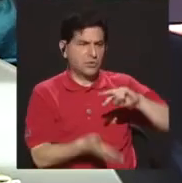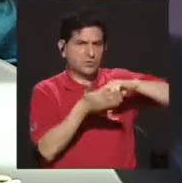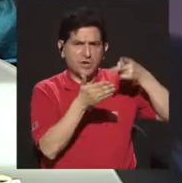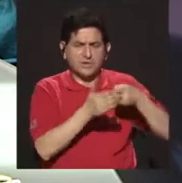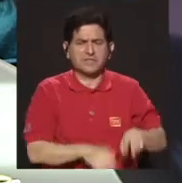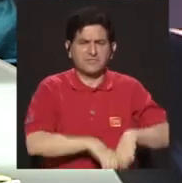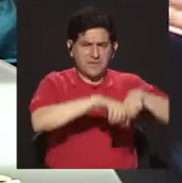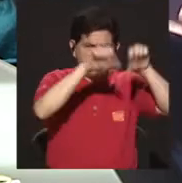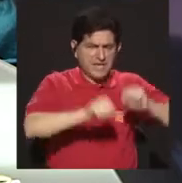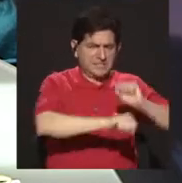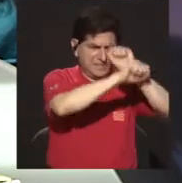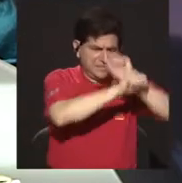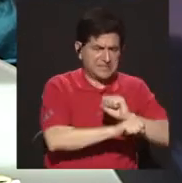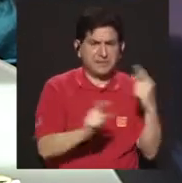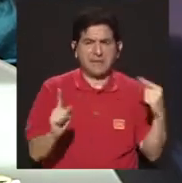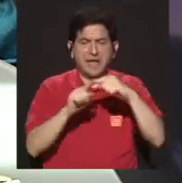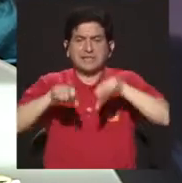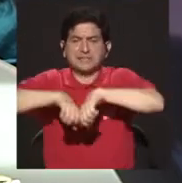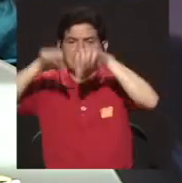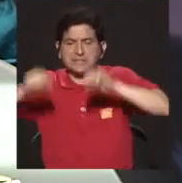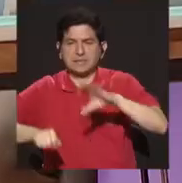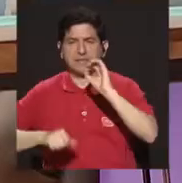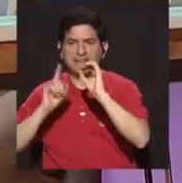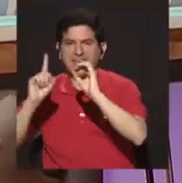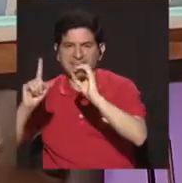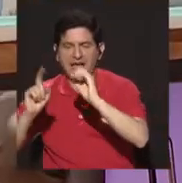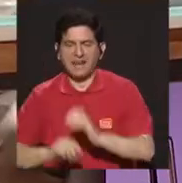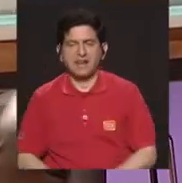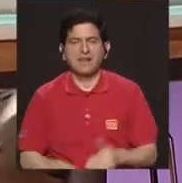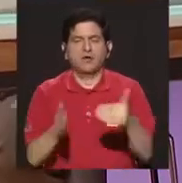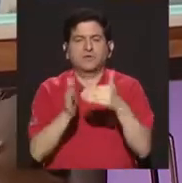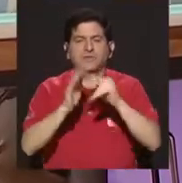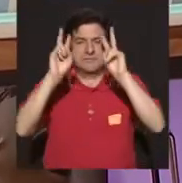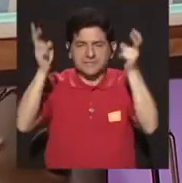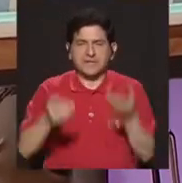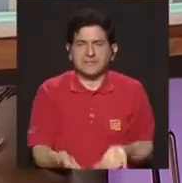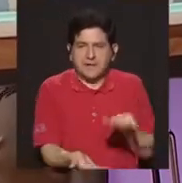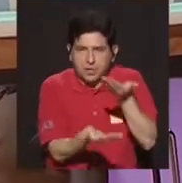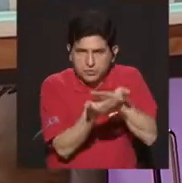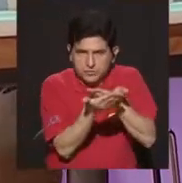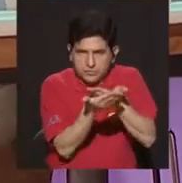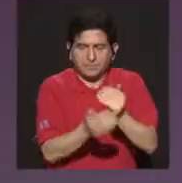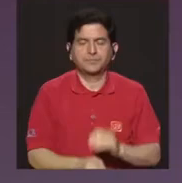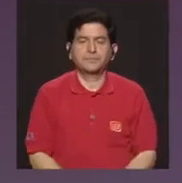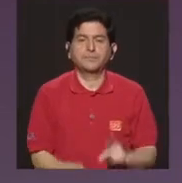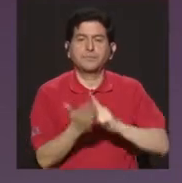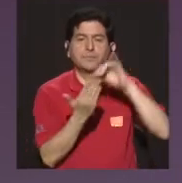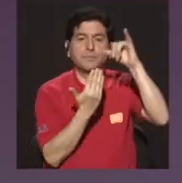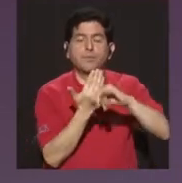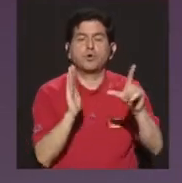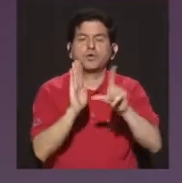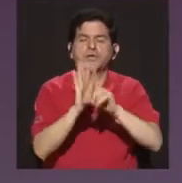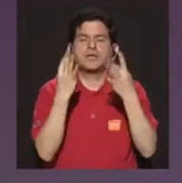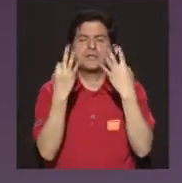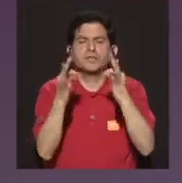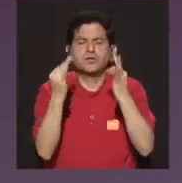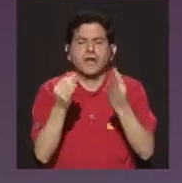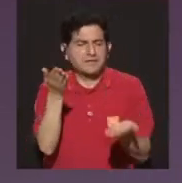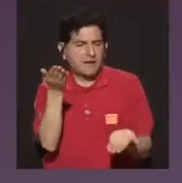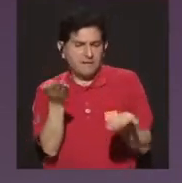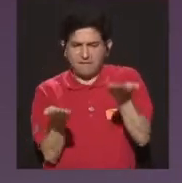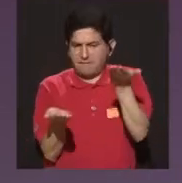analógico a lo digital volvamos al tema de las concesiones bueno con el proyecto de ley lo que se busca es un poco